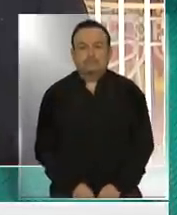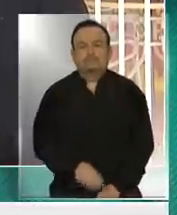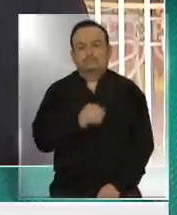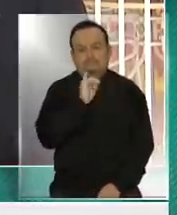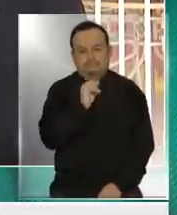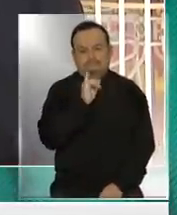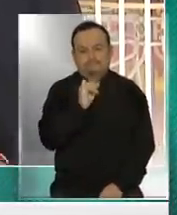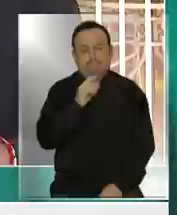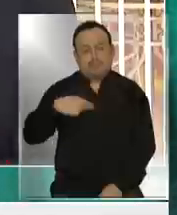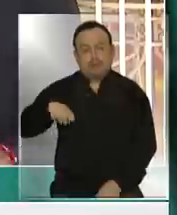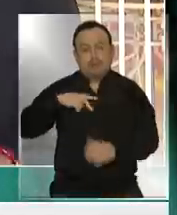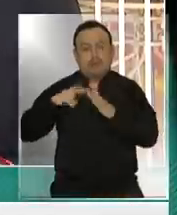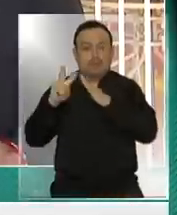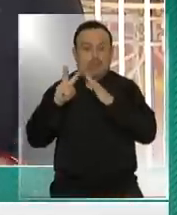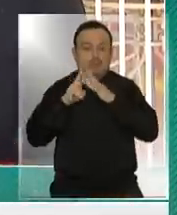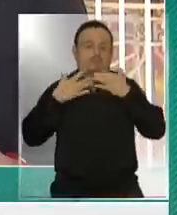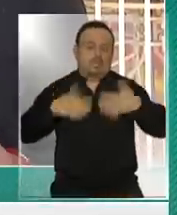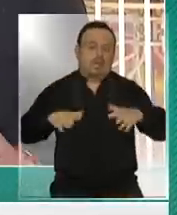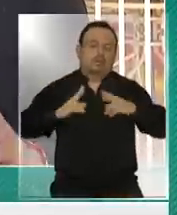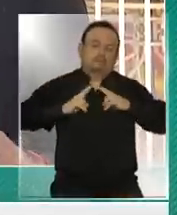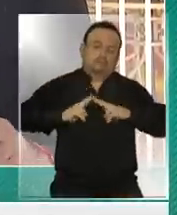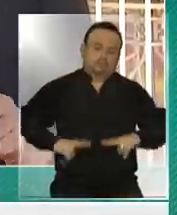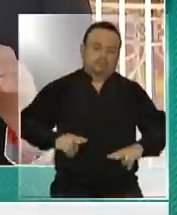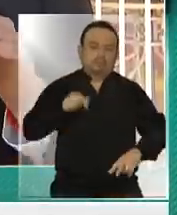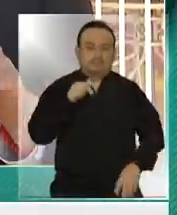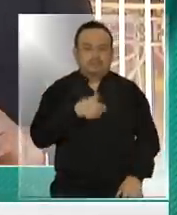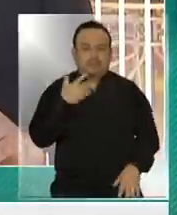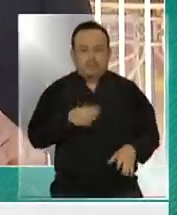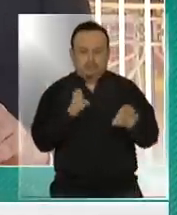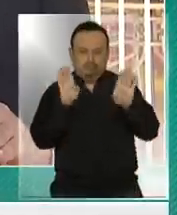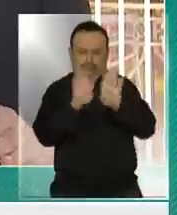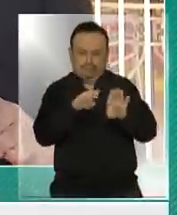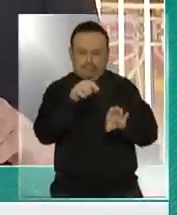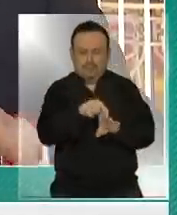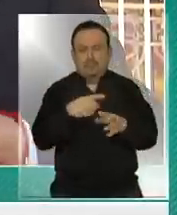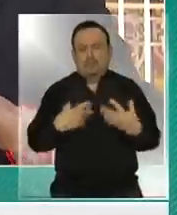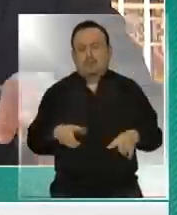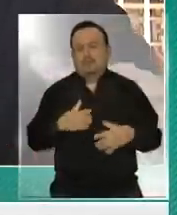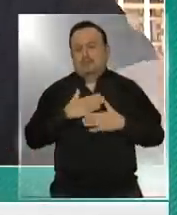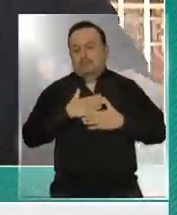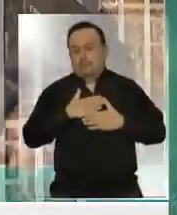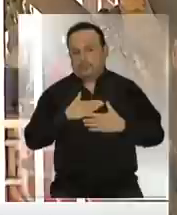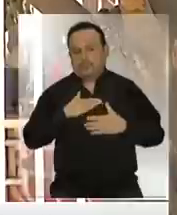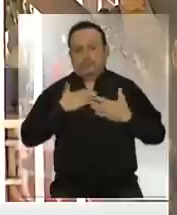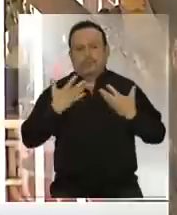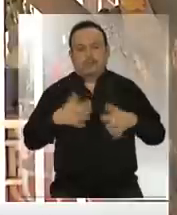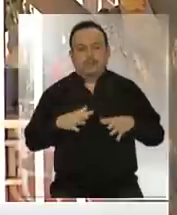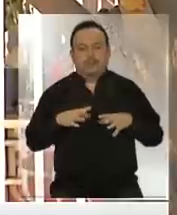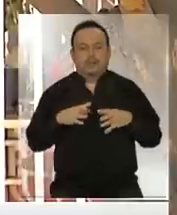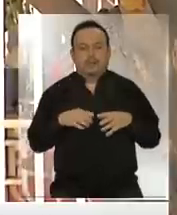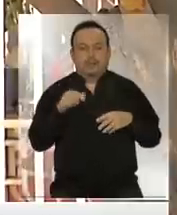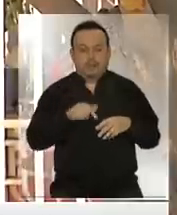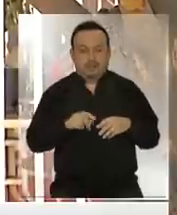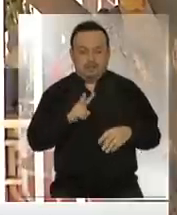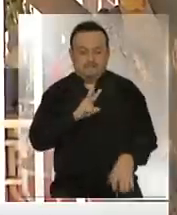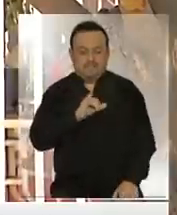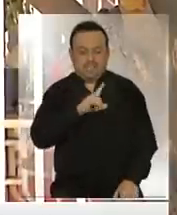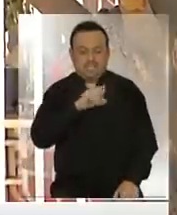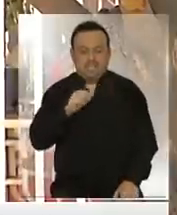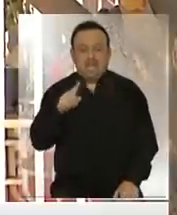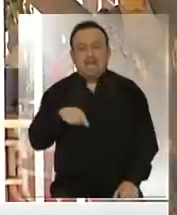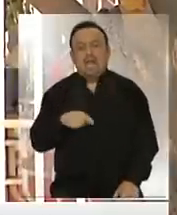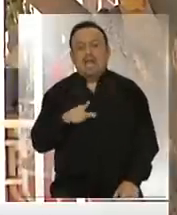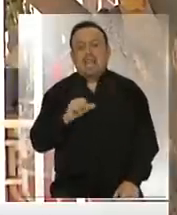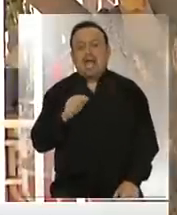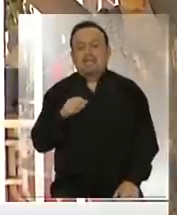si se mostraban bastante tranquilos por lo menos con esta situación puntual pero alrededor de esta villa la villa las rosas en la